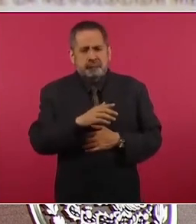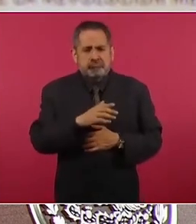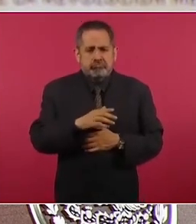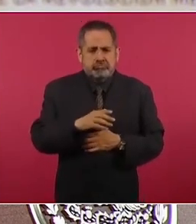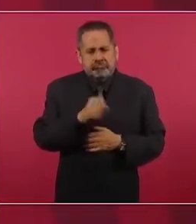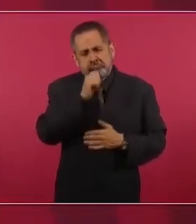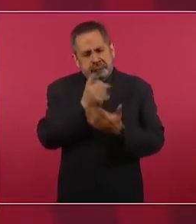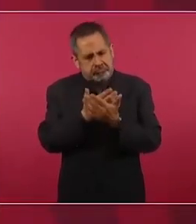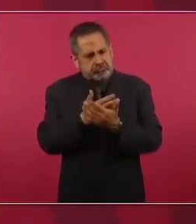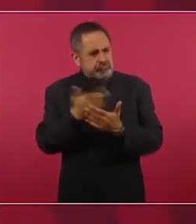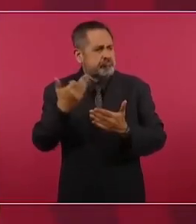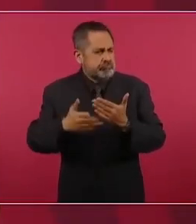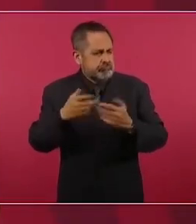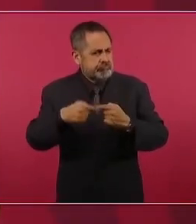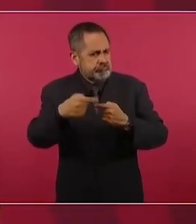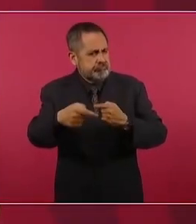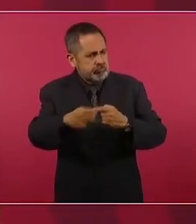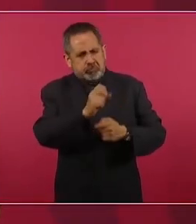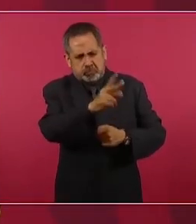cuestiones pendientes.